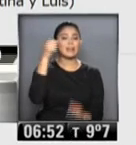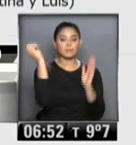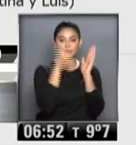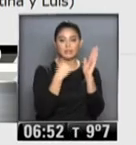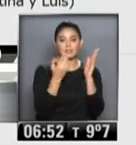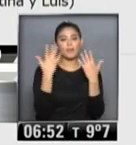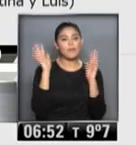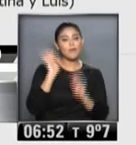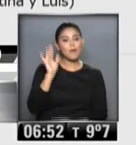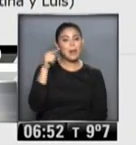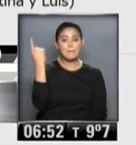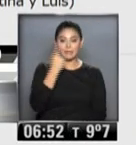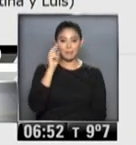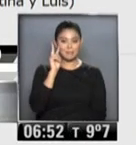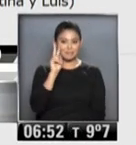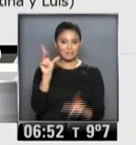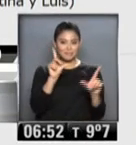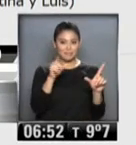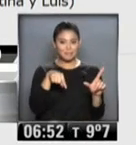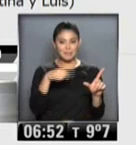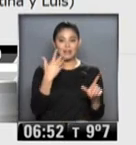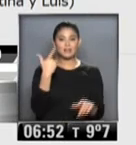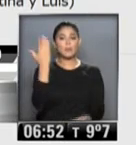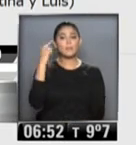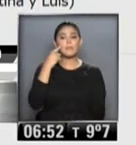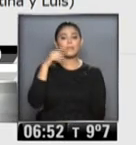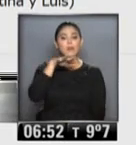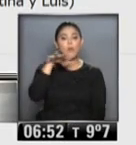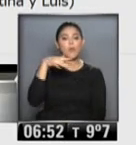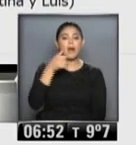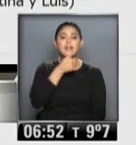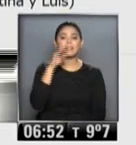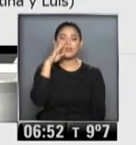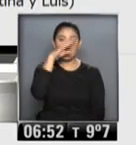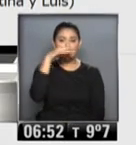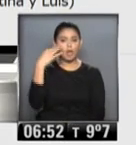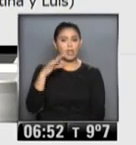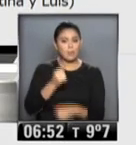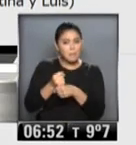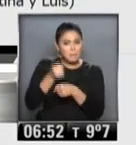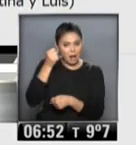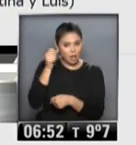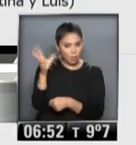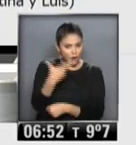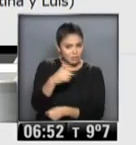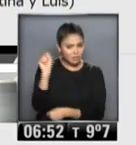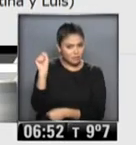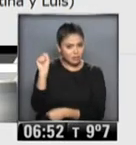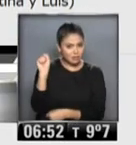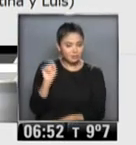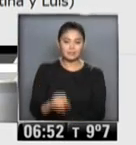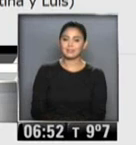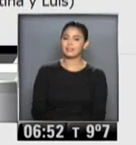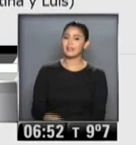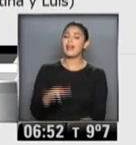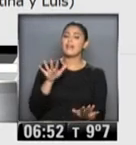abrazo, es la primera vez que te veo. Vivo en Chipoleti, al norte de Río Negro. ¿Tengo que salir con paraguas? Pregunta. A